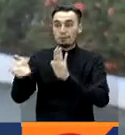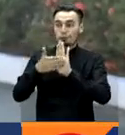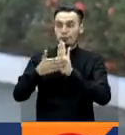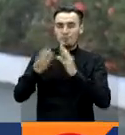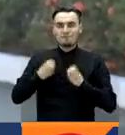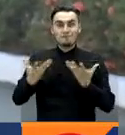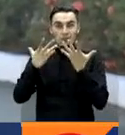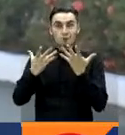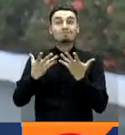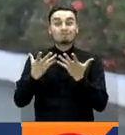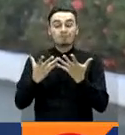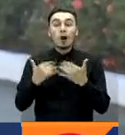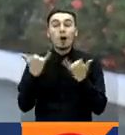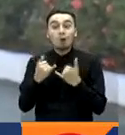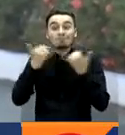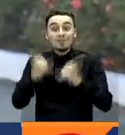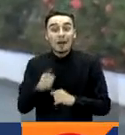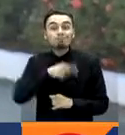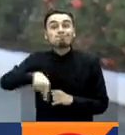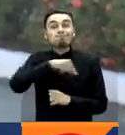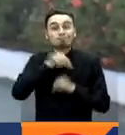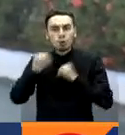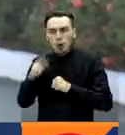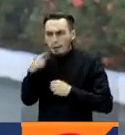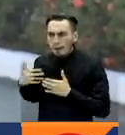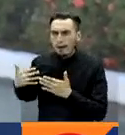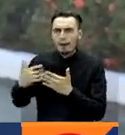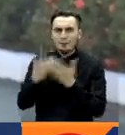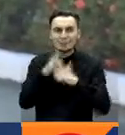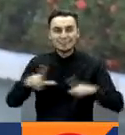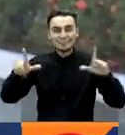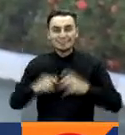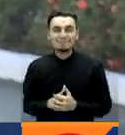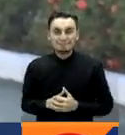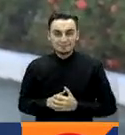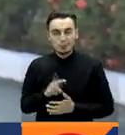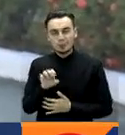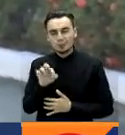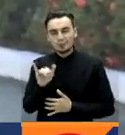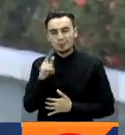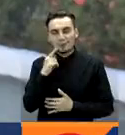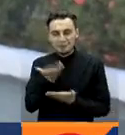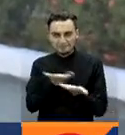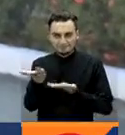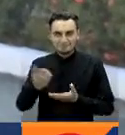de supervivencia. Hoy, finalmente, se produjo su liberación. Wendy Morales, desde